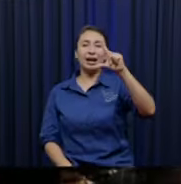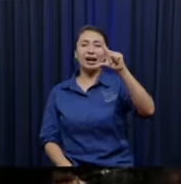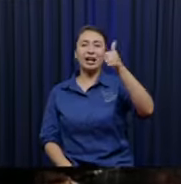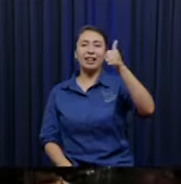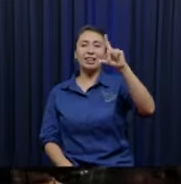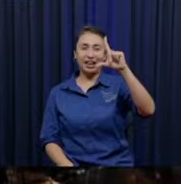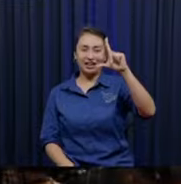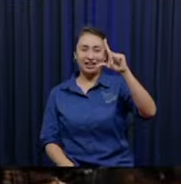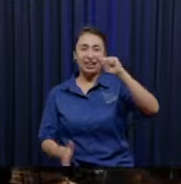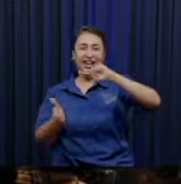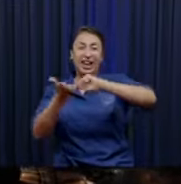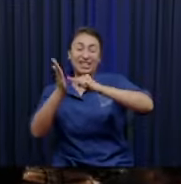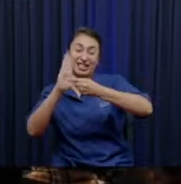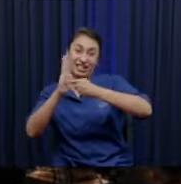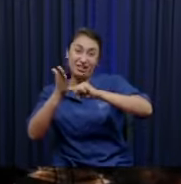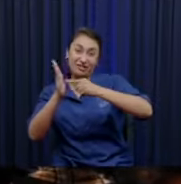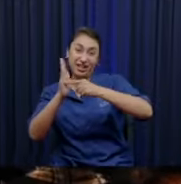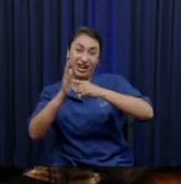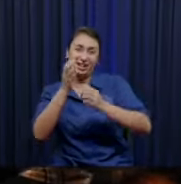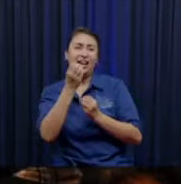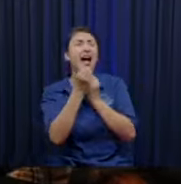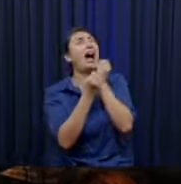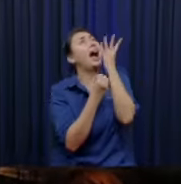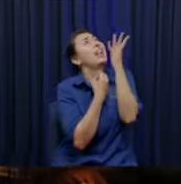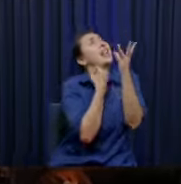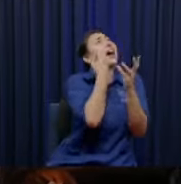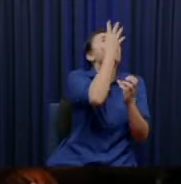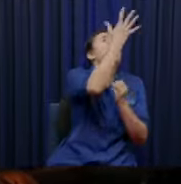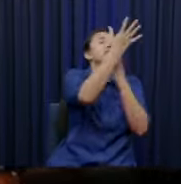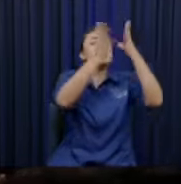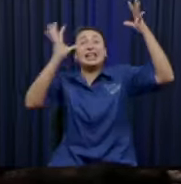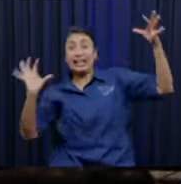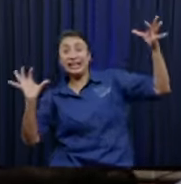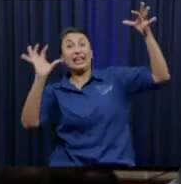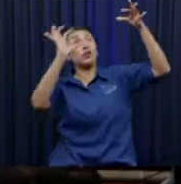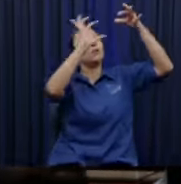O aquel chiquimulteco, ¿ah? ¿Eh?